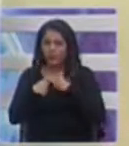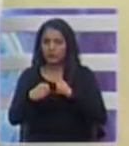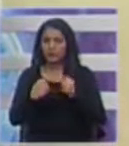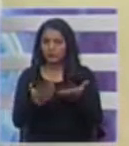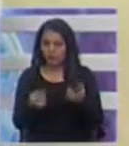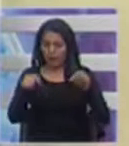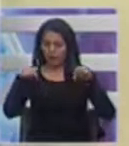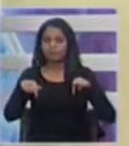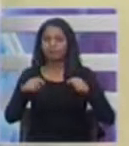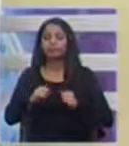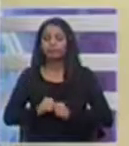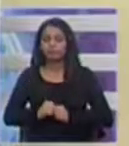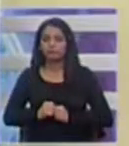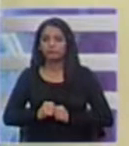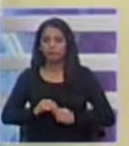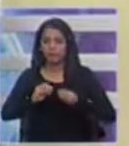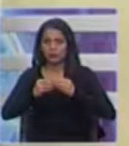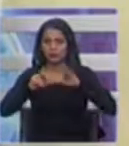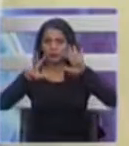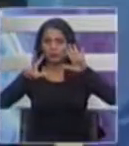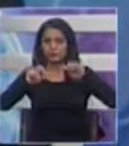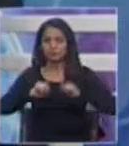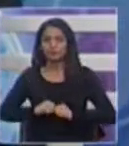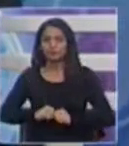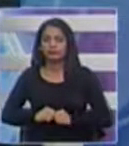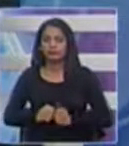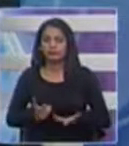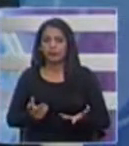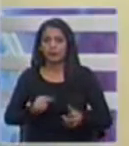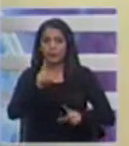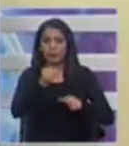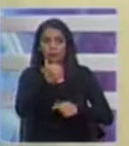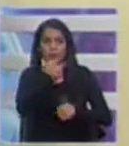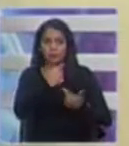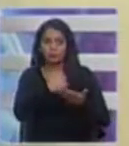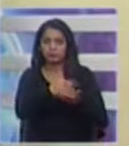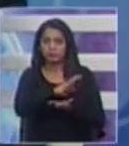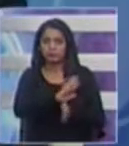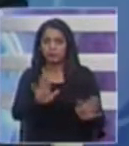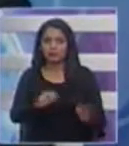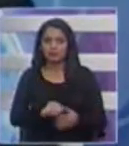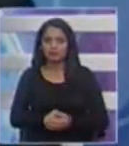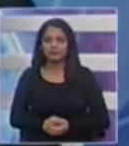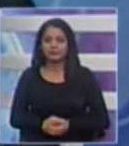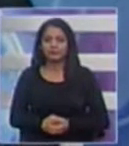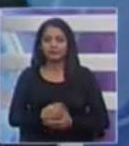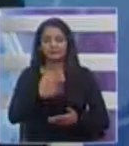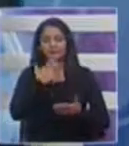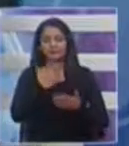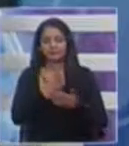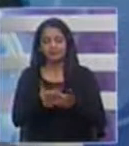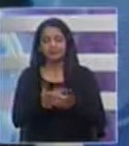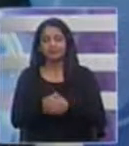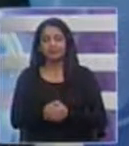¿no? Ustedes han dicho que, presidente, el que sea, de todas maneras,